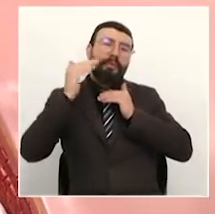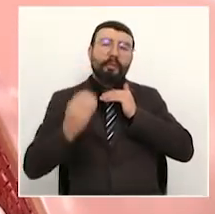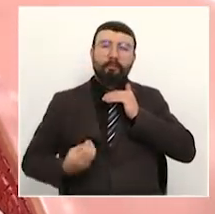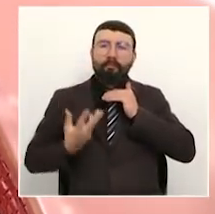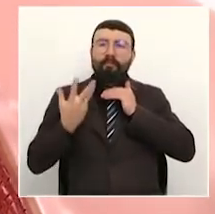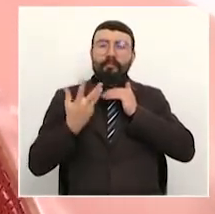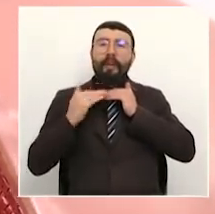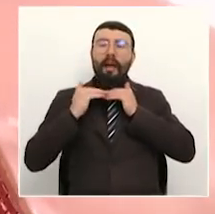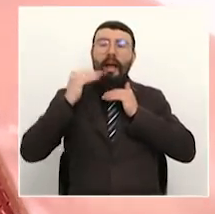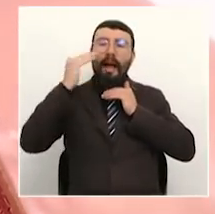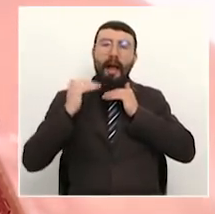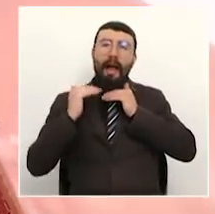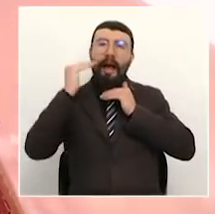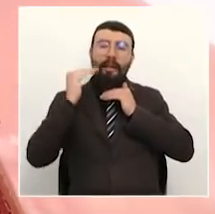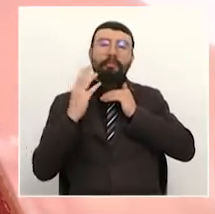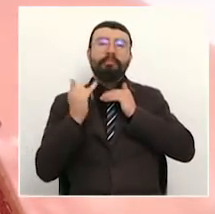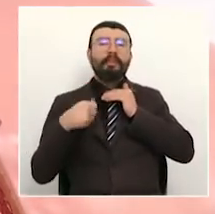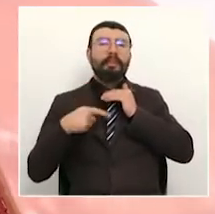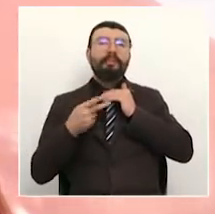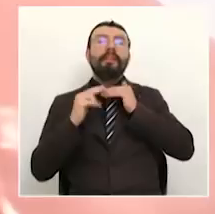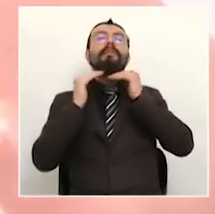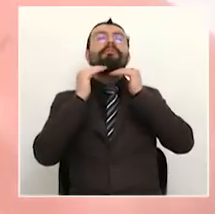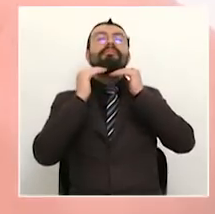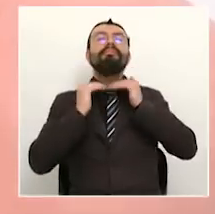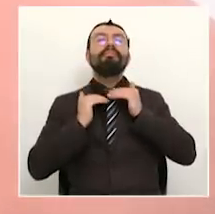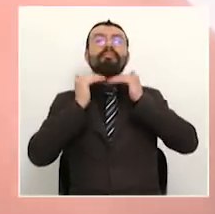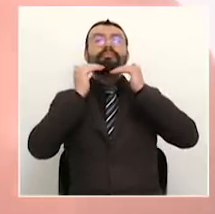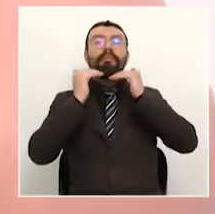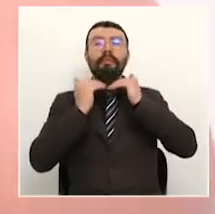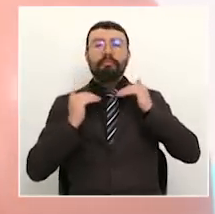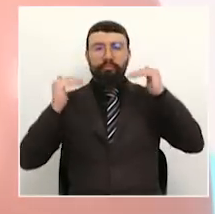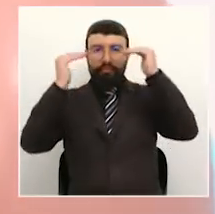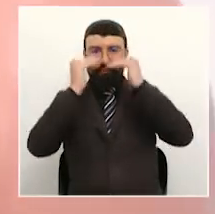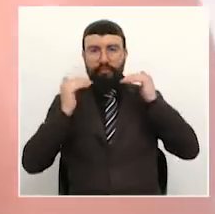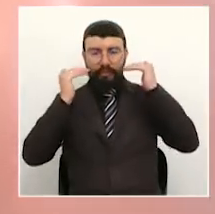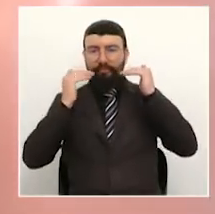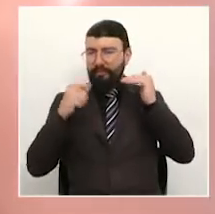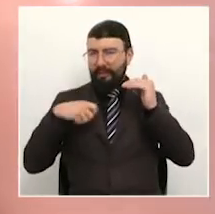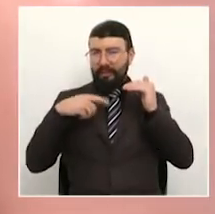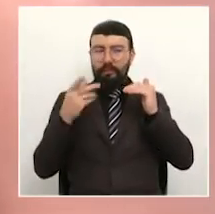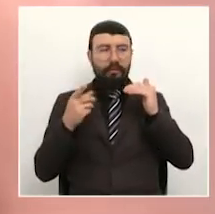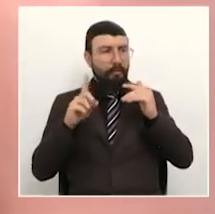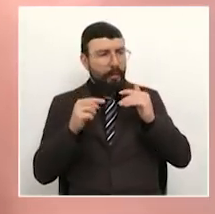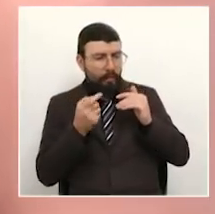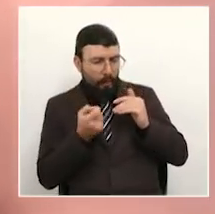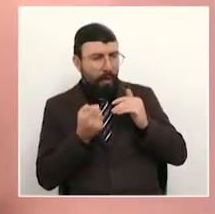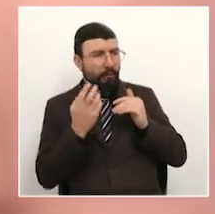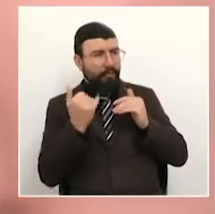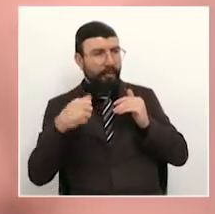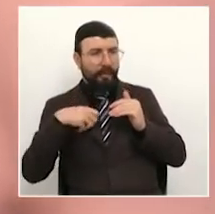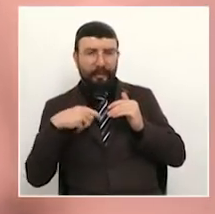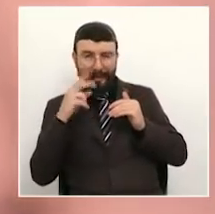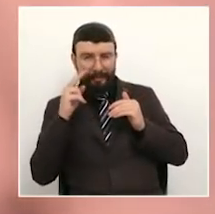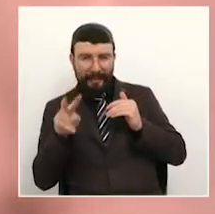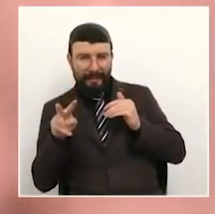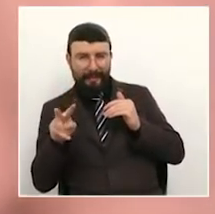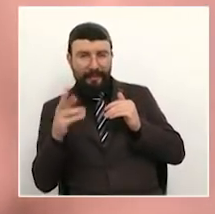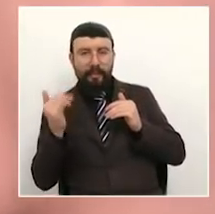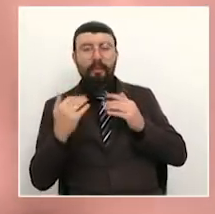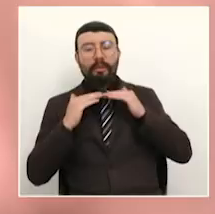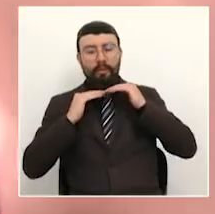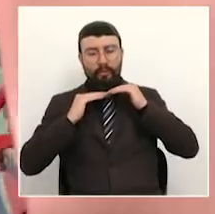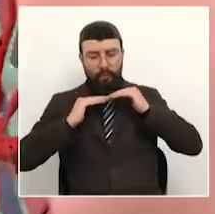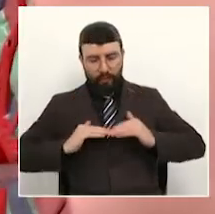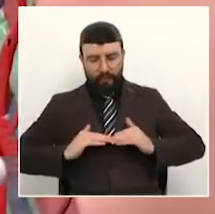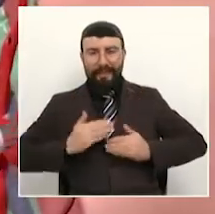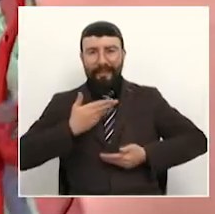altas cierto que son esta primera porción e inclusive parte de esta porción de acá vamos a ir viendo un poquitico que tiene que ver